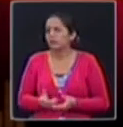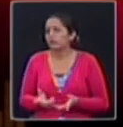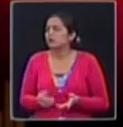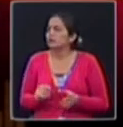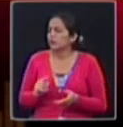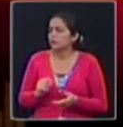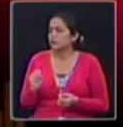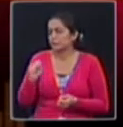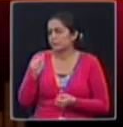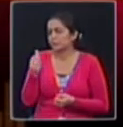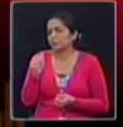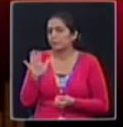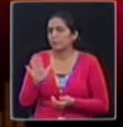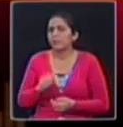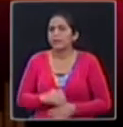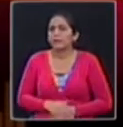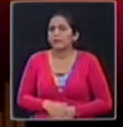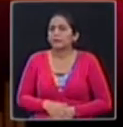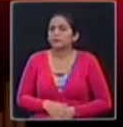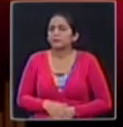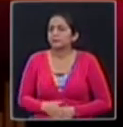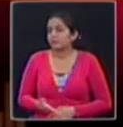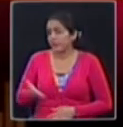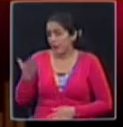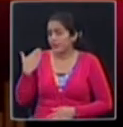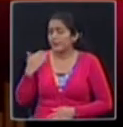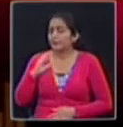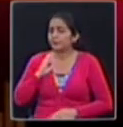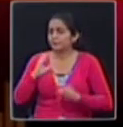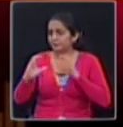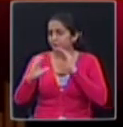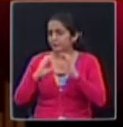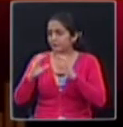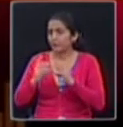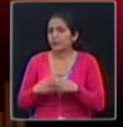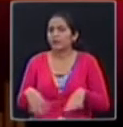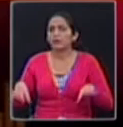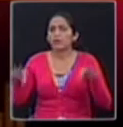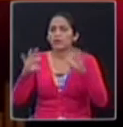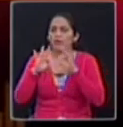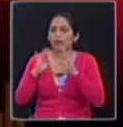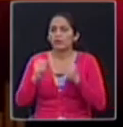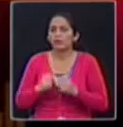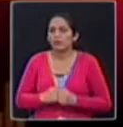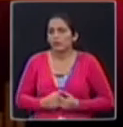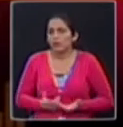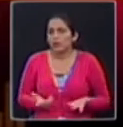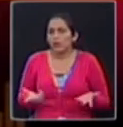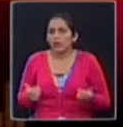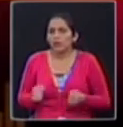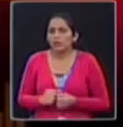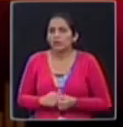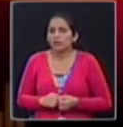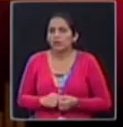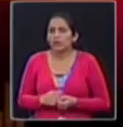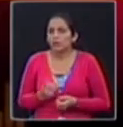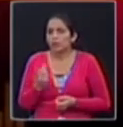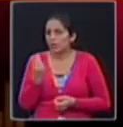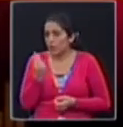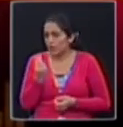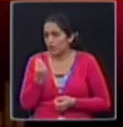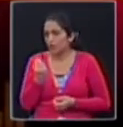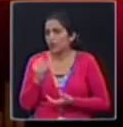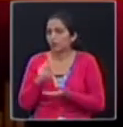dado ya en los otros diálogos sobre seguridad social, la claridad que deben darse en los fondos, el devolver el dinero al Instituto Ecuatoriano, el BIES,